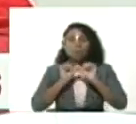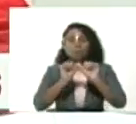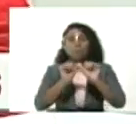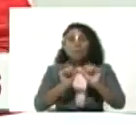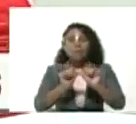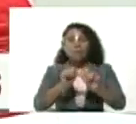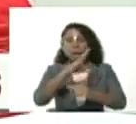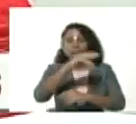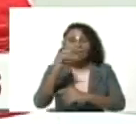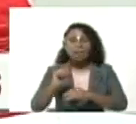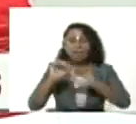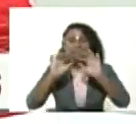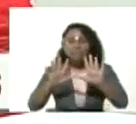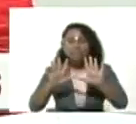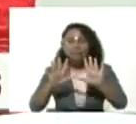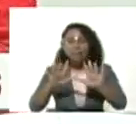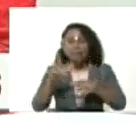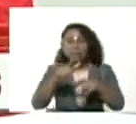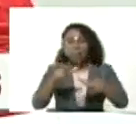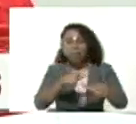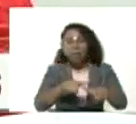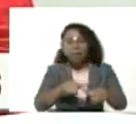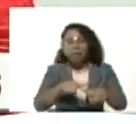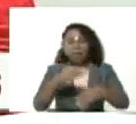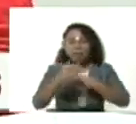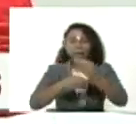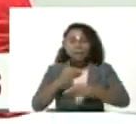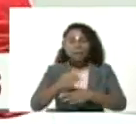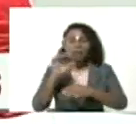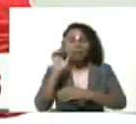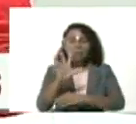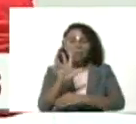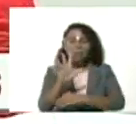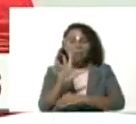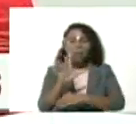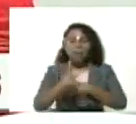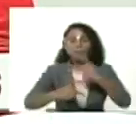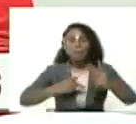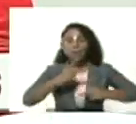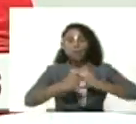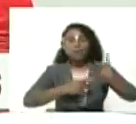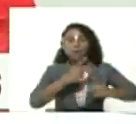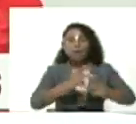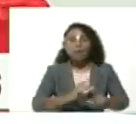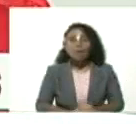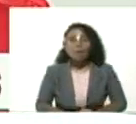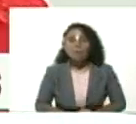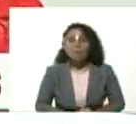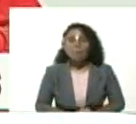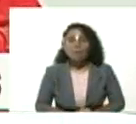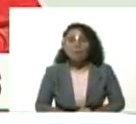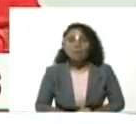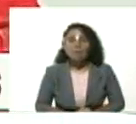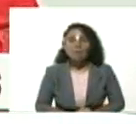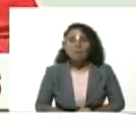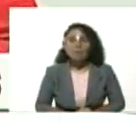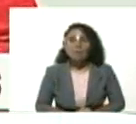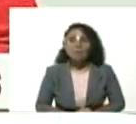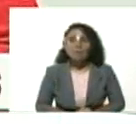las 510 estaciones hidrometeorológicas, los 5 radares van en proceso en este momento